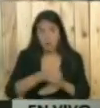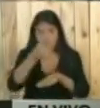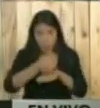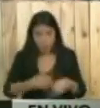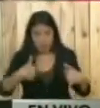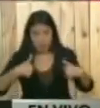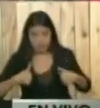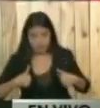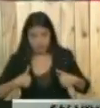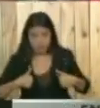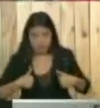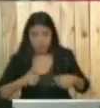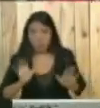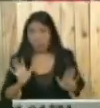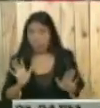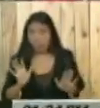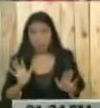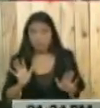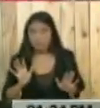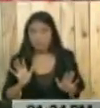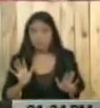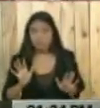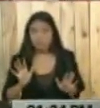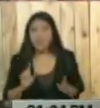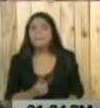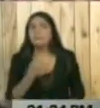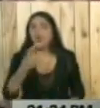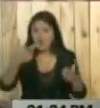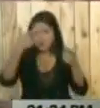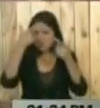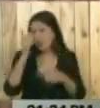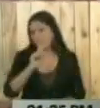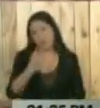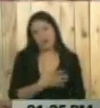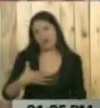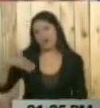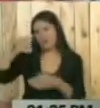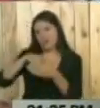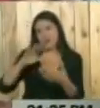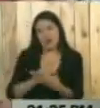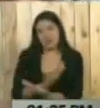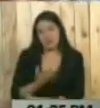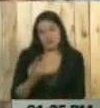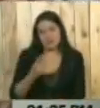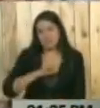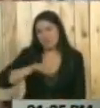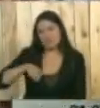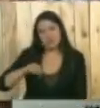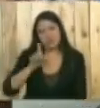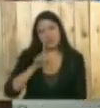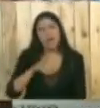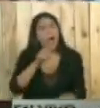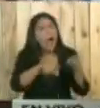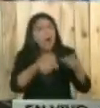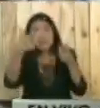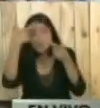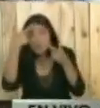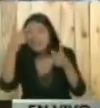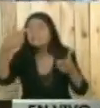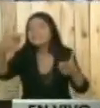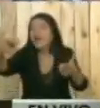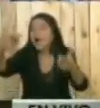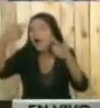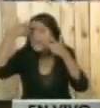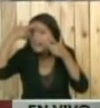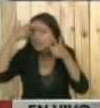nuestra. Primero, los chavistas no queremos revocatorio, ¿verdad? ¿Algún chavista quiere? Chavista de